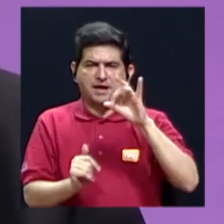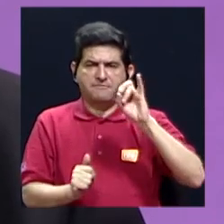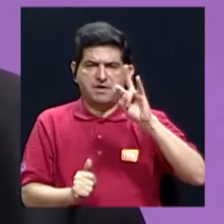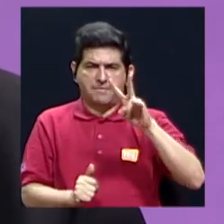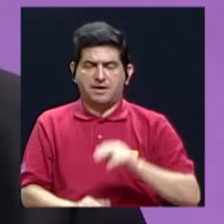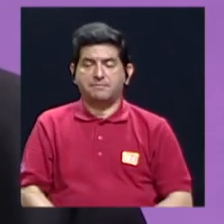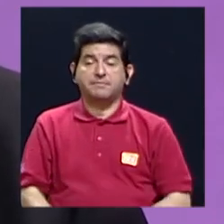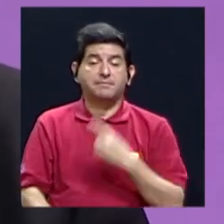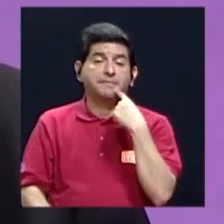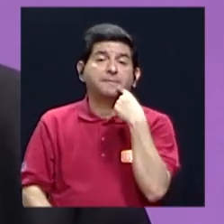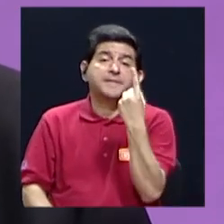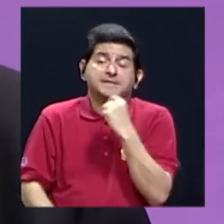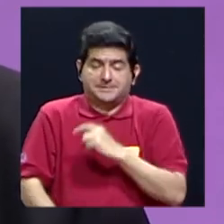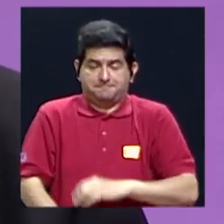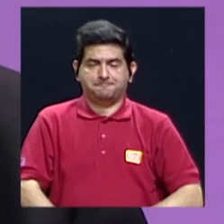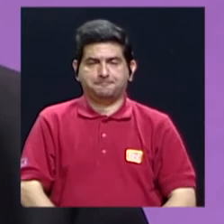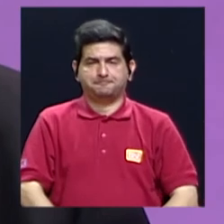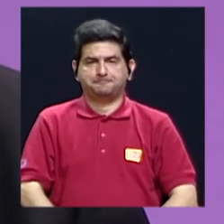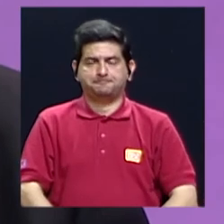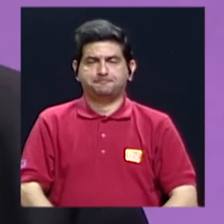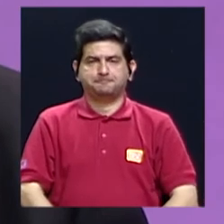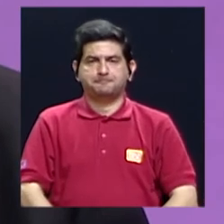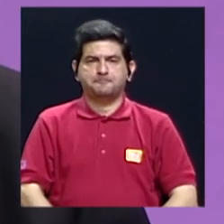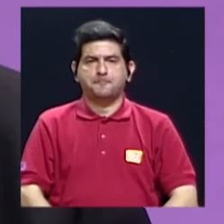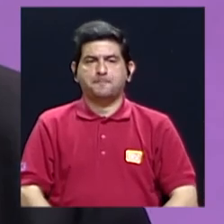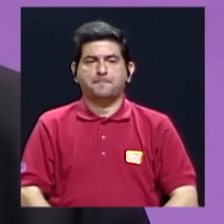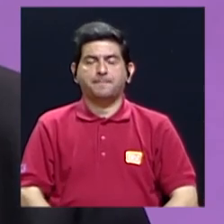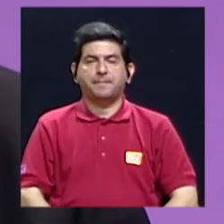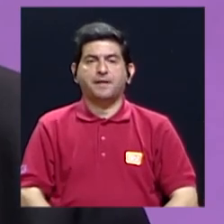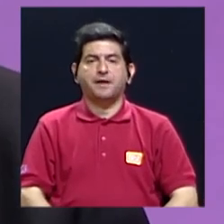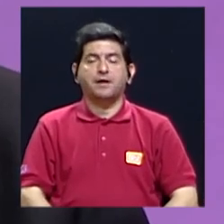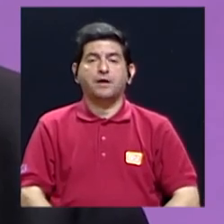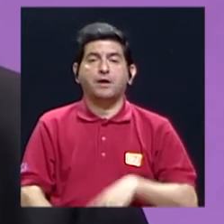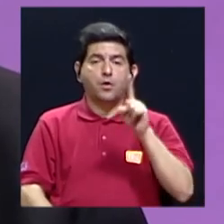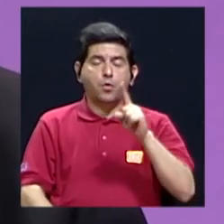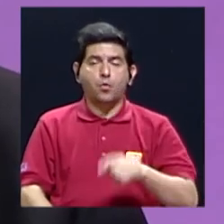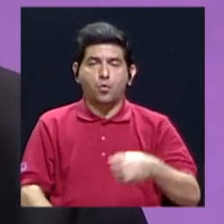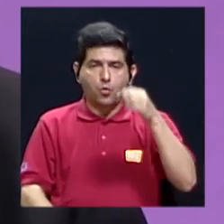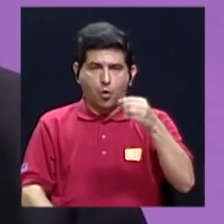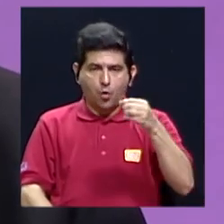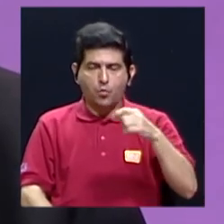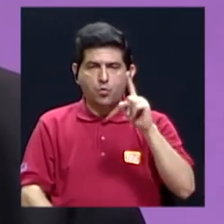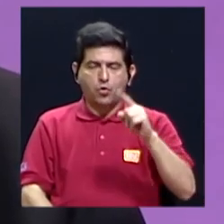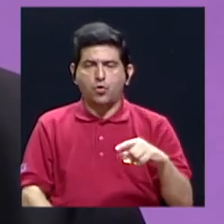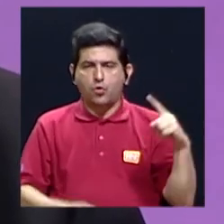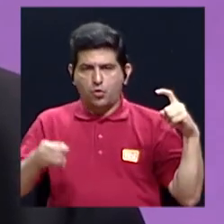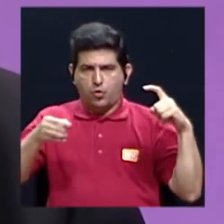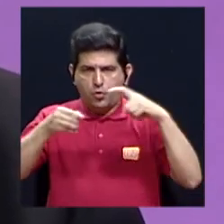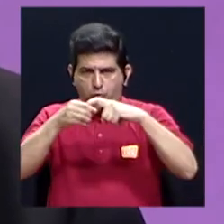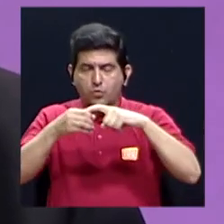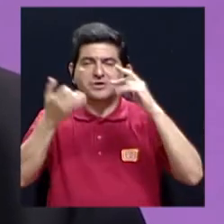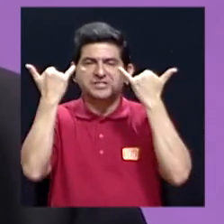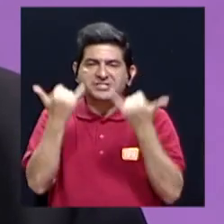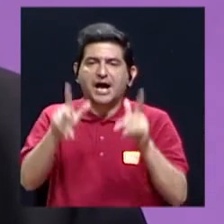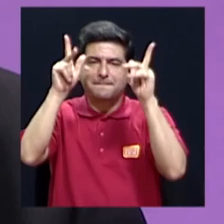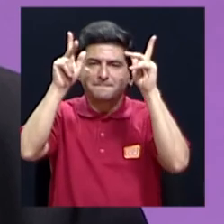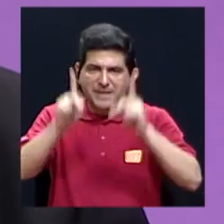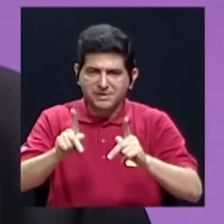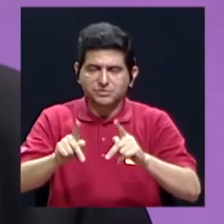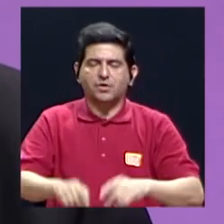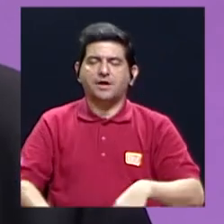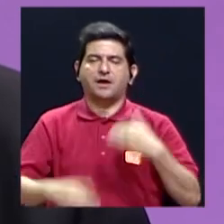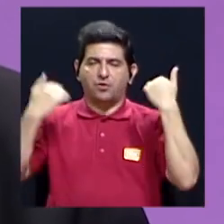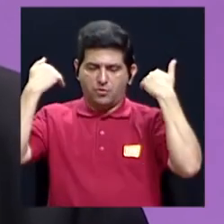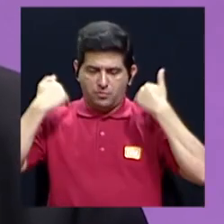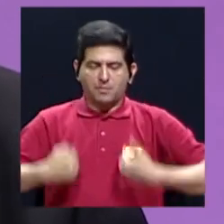ellos partían de que la unión de un óvulo con un espermatozoide era un ser humano y era una persona